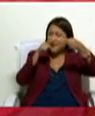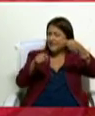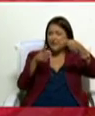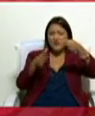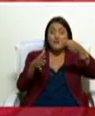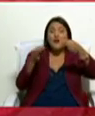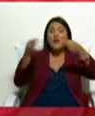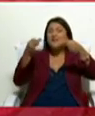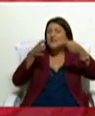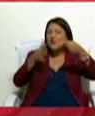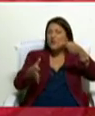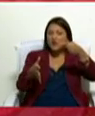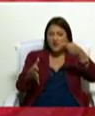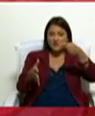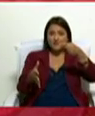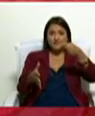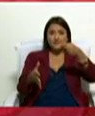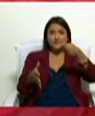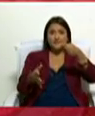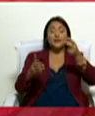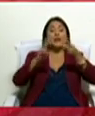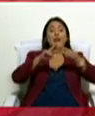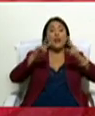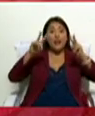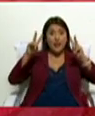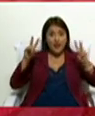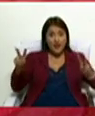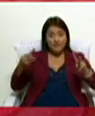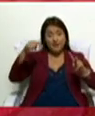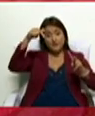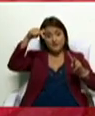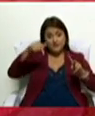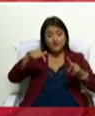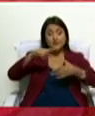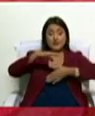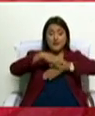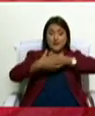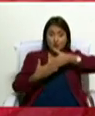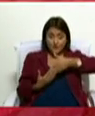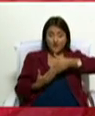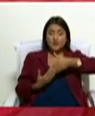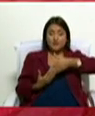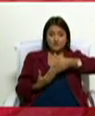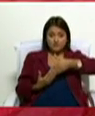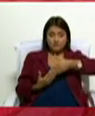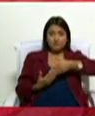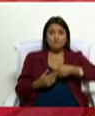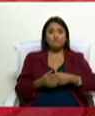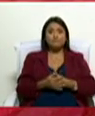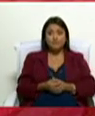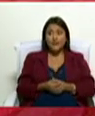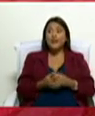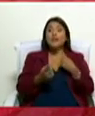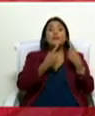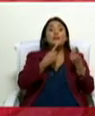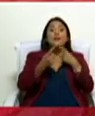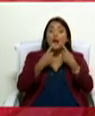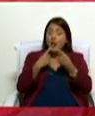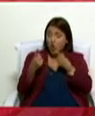garantizado la paz en la región el